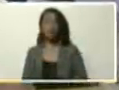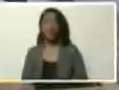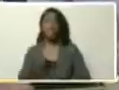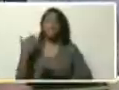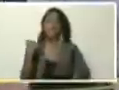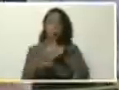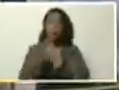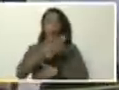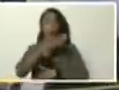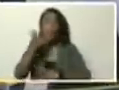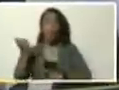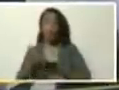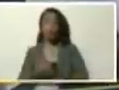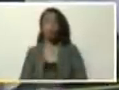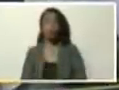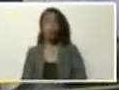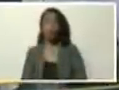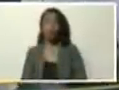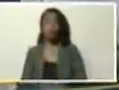Vamos a mejorarlo.